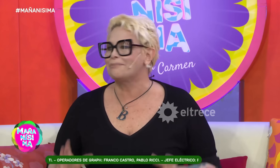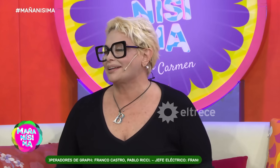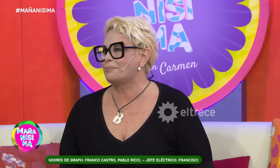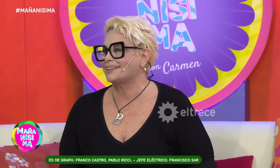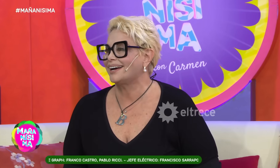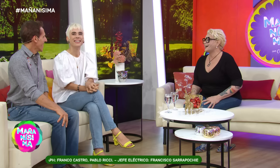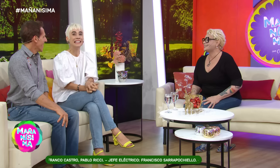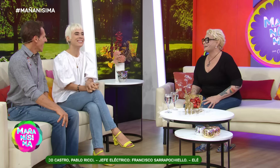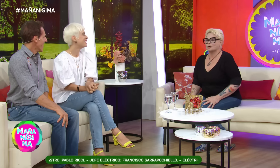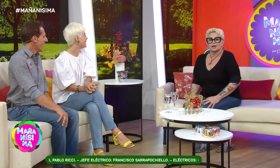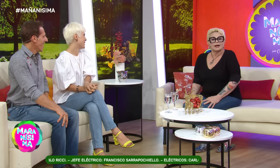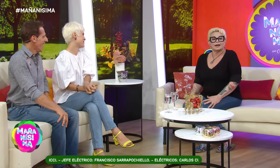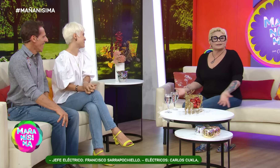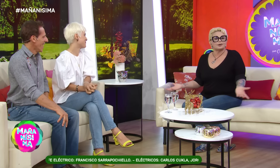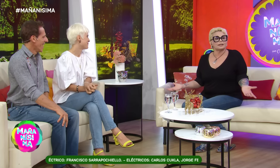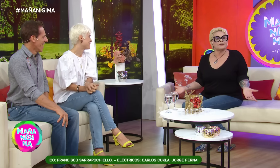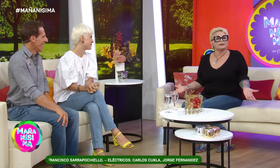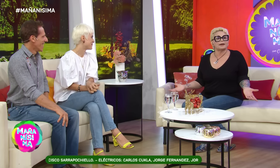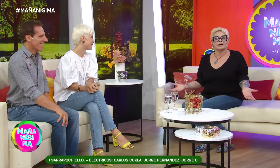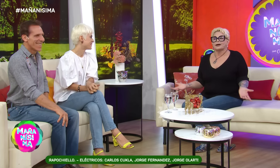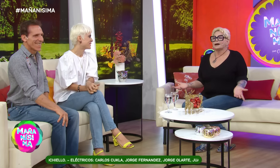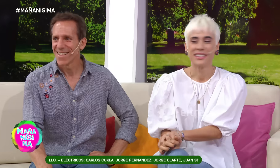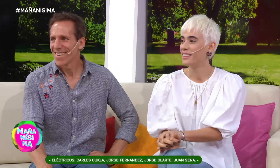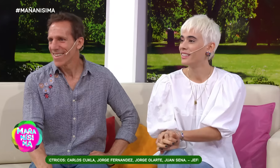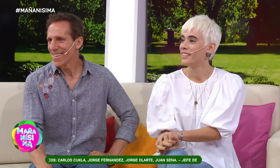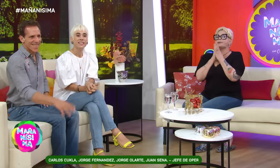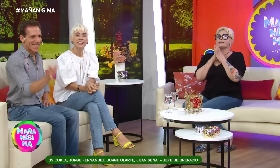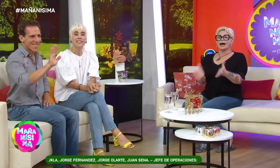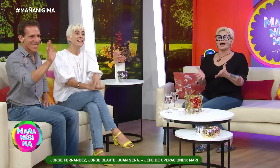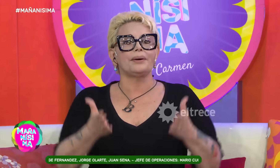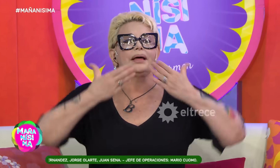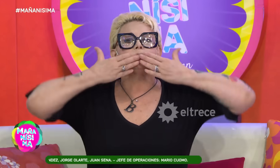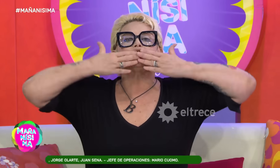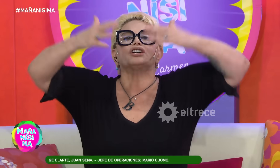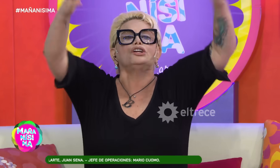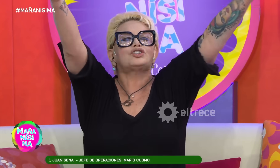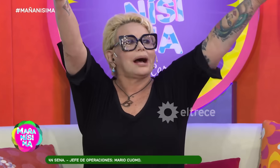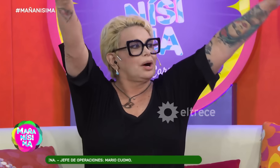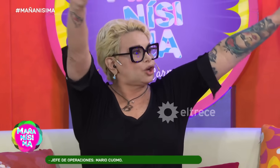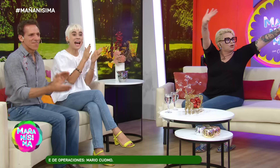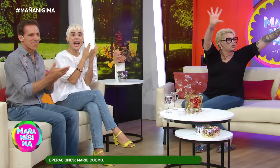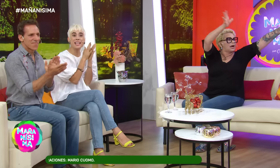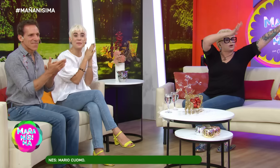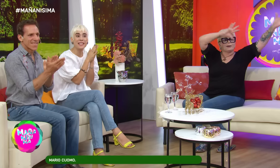internacional en Mar del Plata. Ahí estaremos. Tengo que despedirme. ¡Feliz Navidad, Carmen! ¡Feliz Navidad!